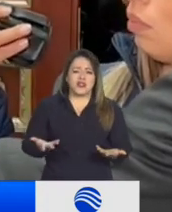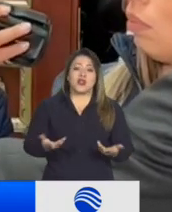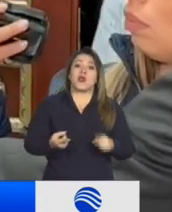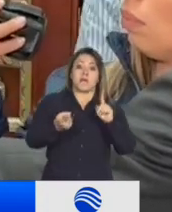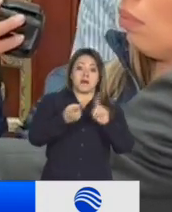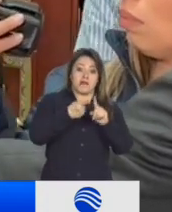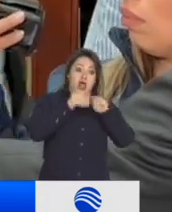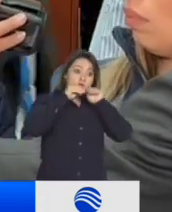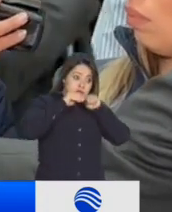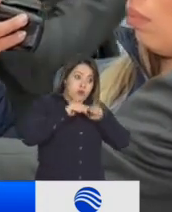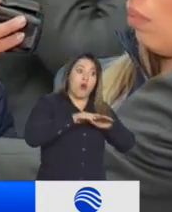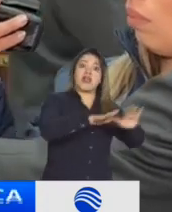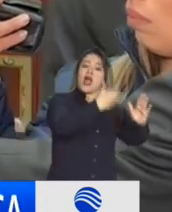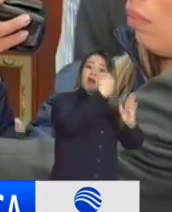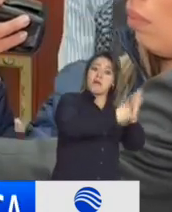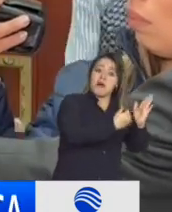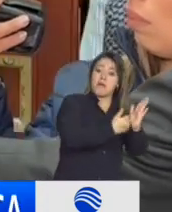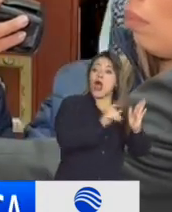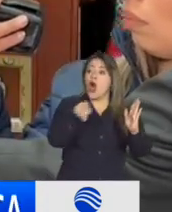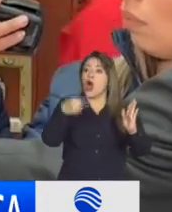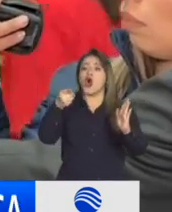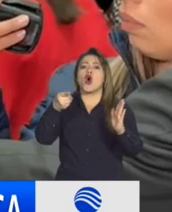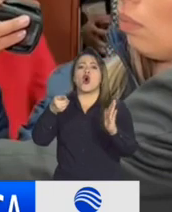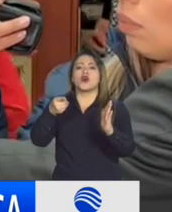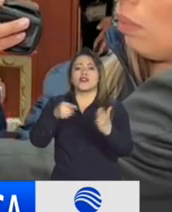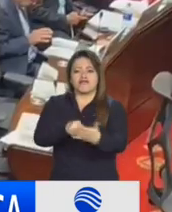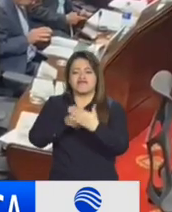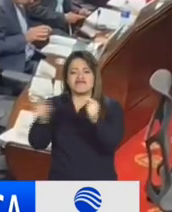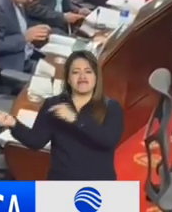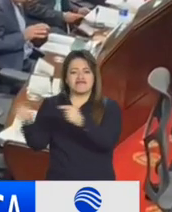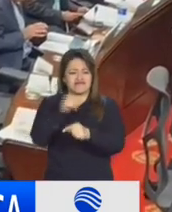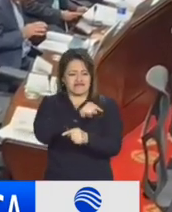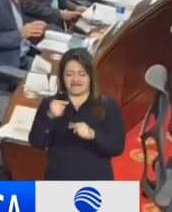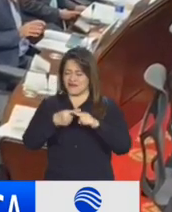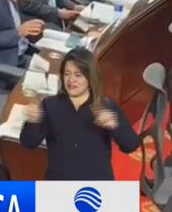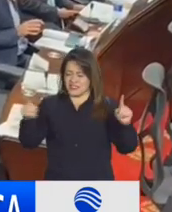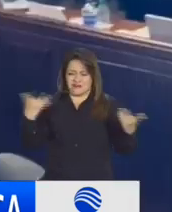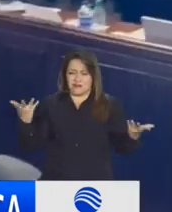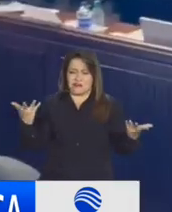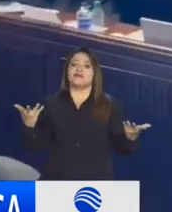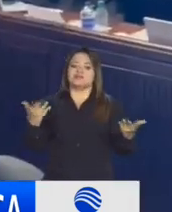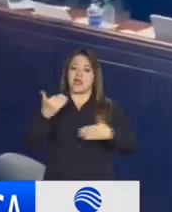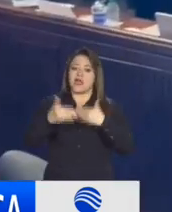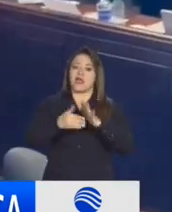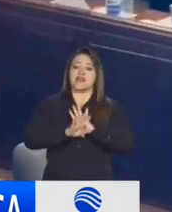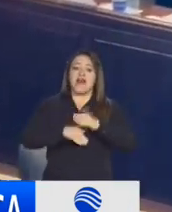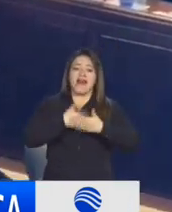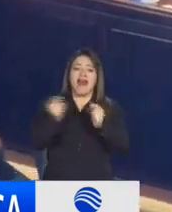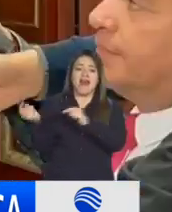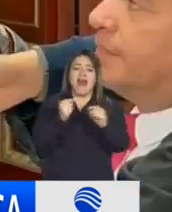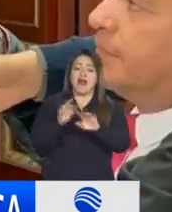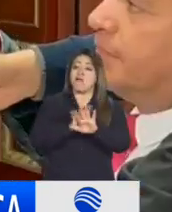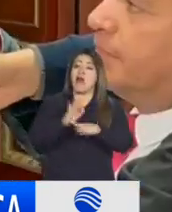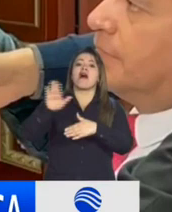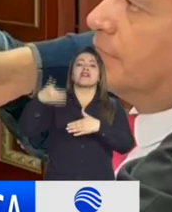publicaron en la Gaceta y otra cosa muy diferente a lo que vamos a debatir acá. Sin embargo, todo quedó arreglado al presentar una enmienda al texto.